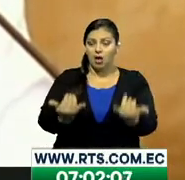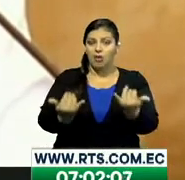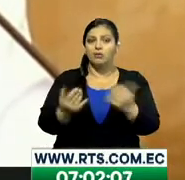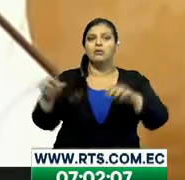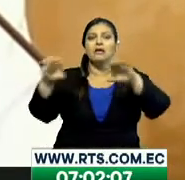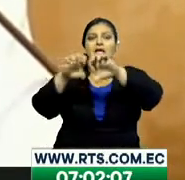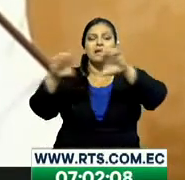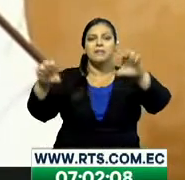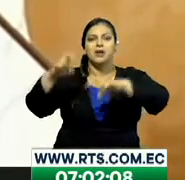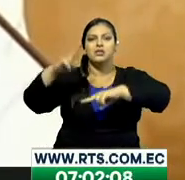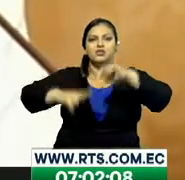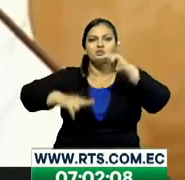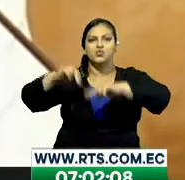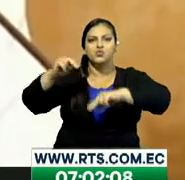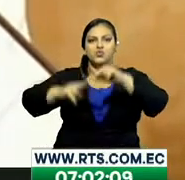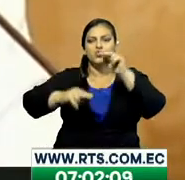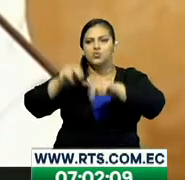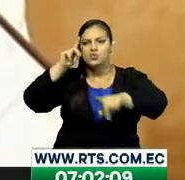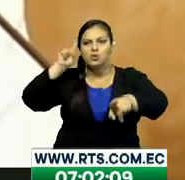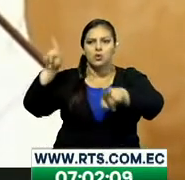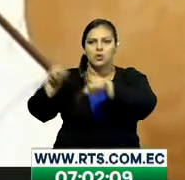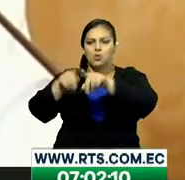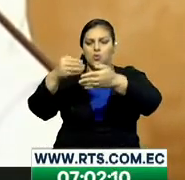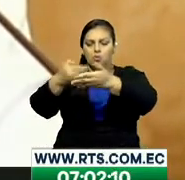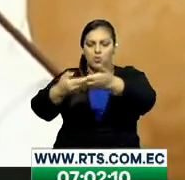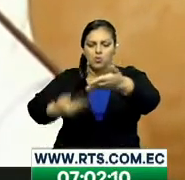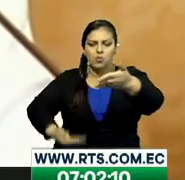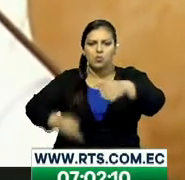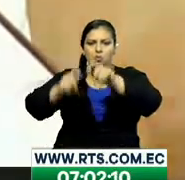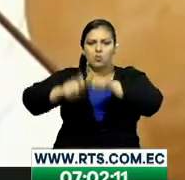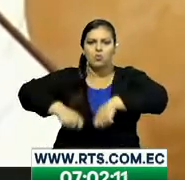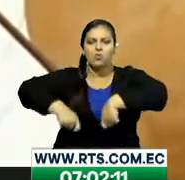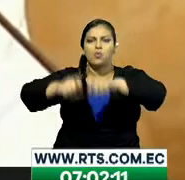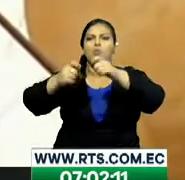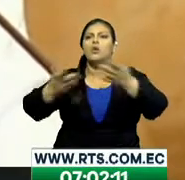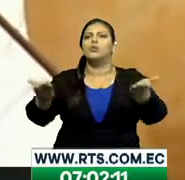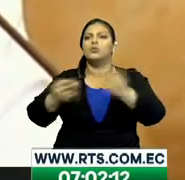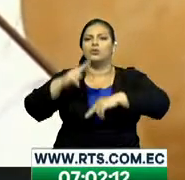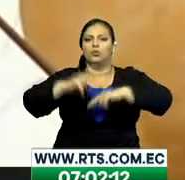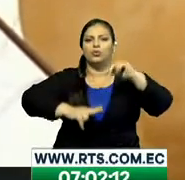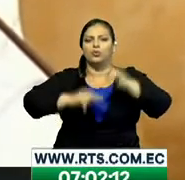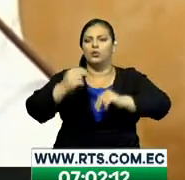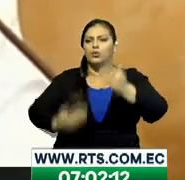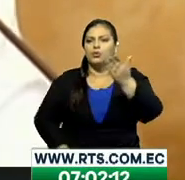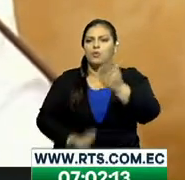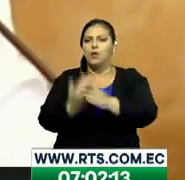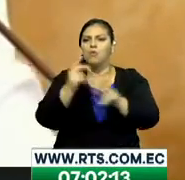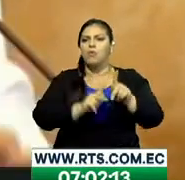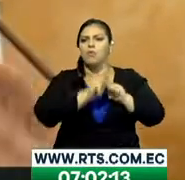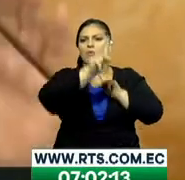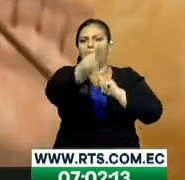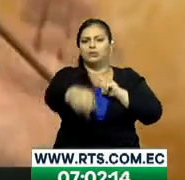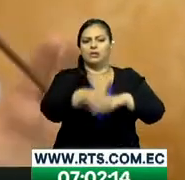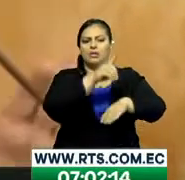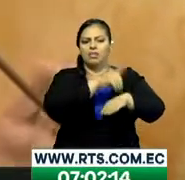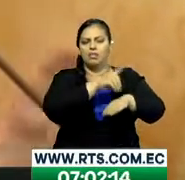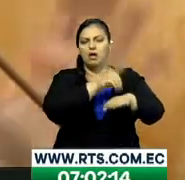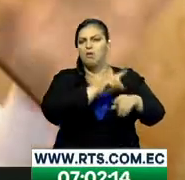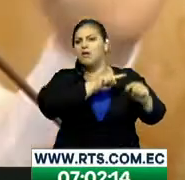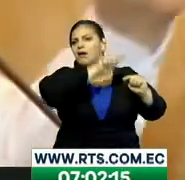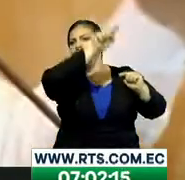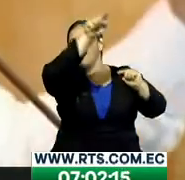del nuevo puente que unirá el Cantón Daule, sector La Joya, La Aurora, con